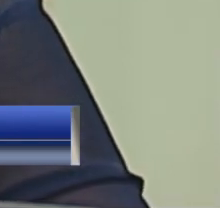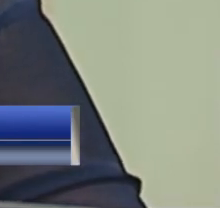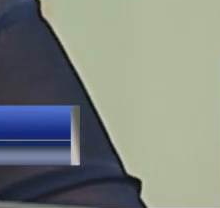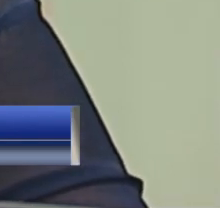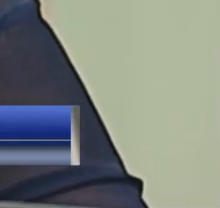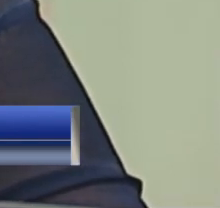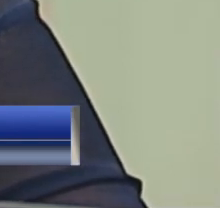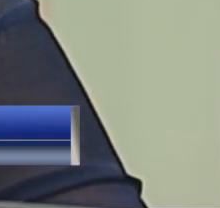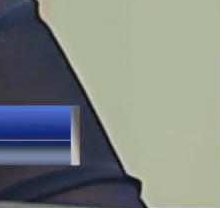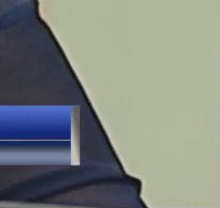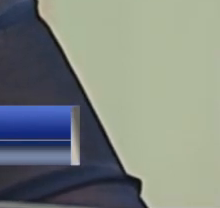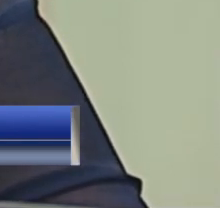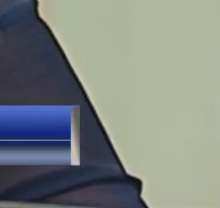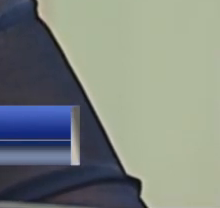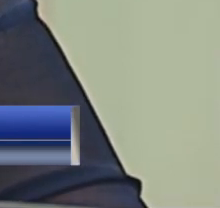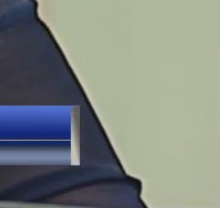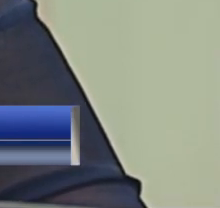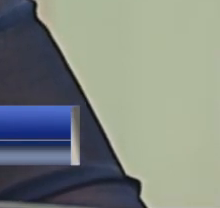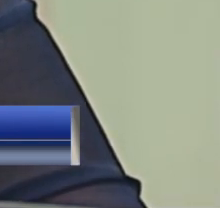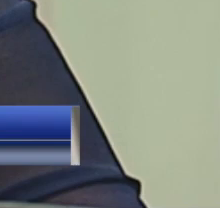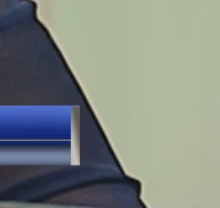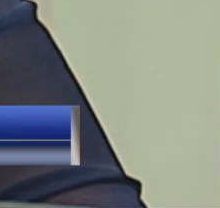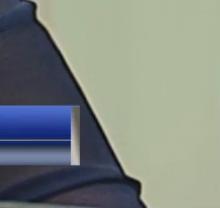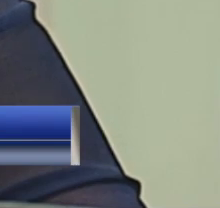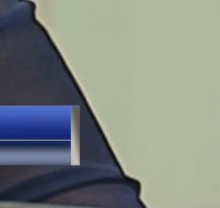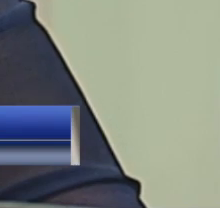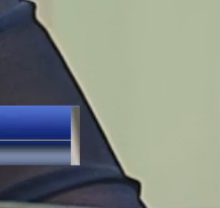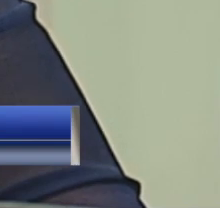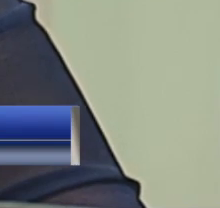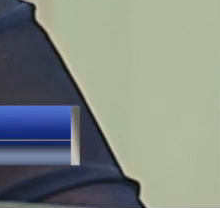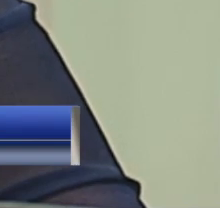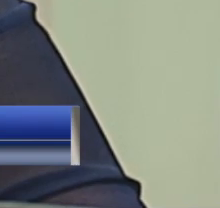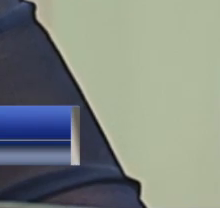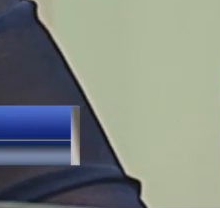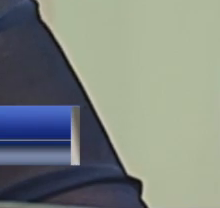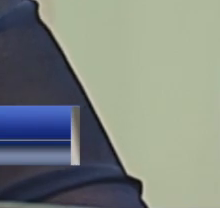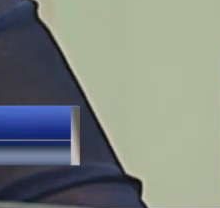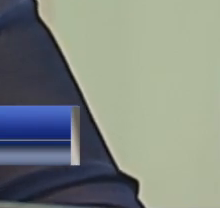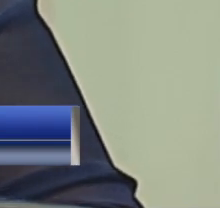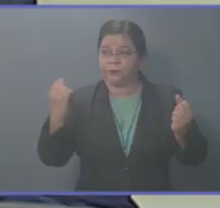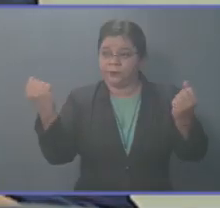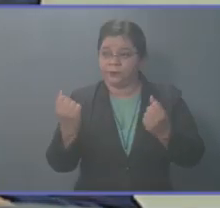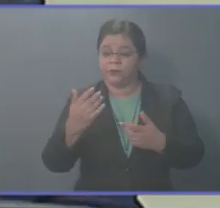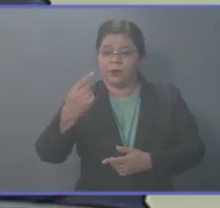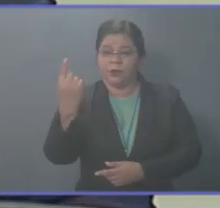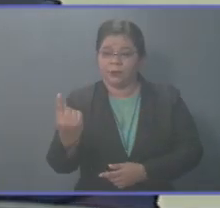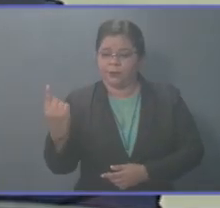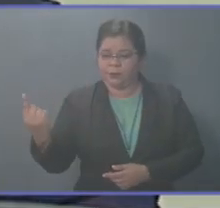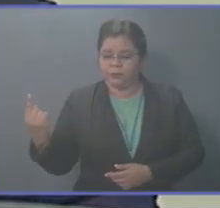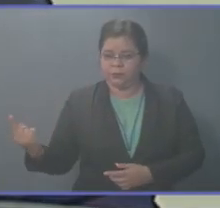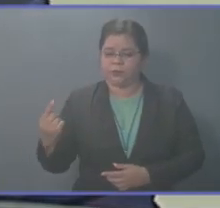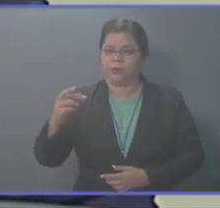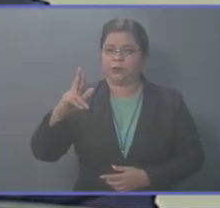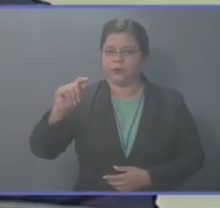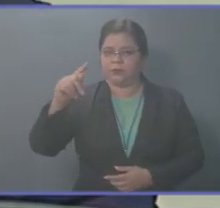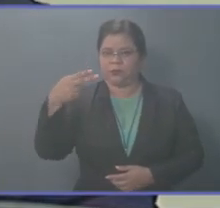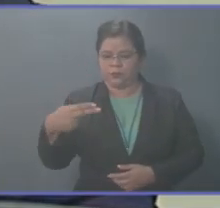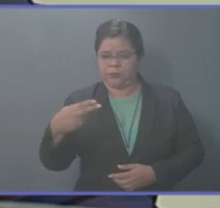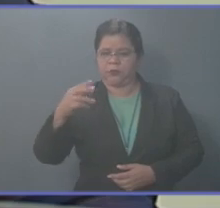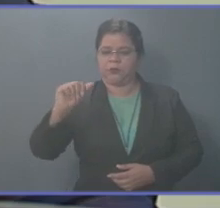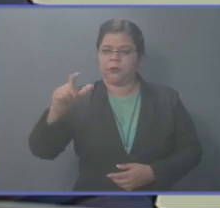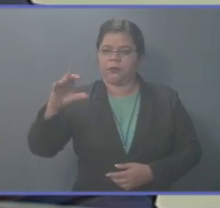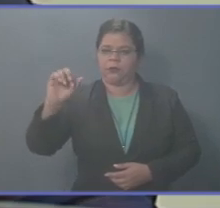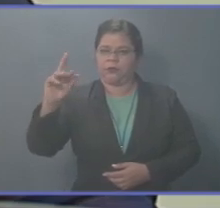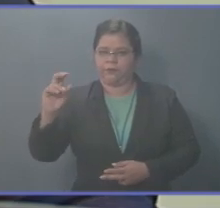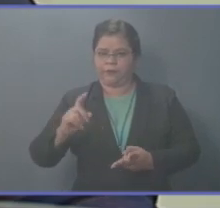El presente proceso de inconstitucionalidad ha sido iniciado por la demanda presentada por los ciudadanos Ruth Eleonora López Alfaro